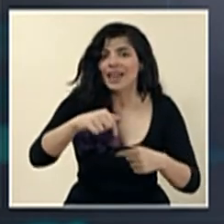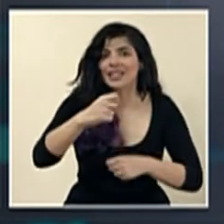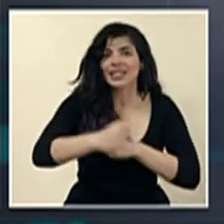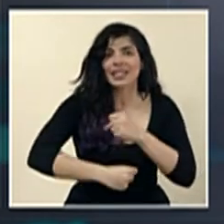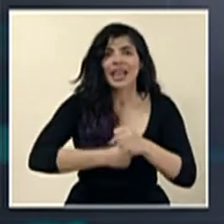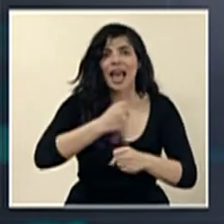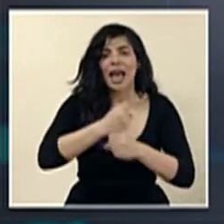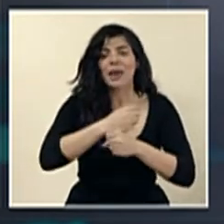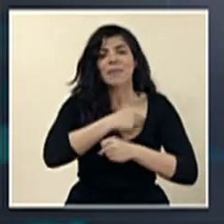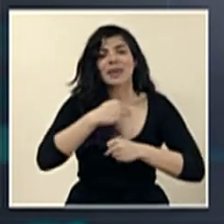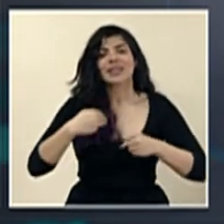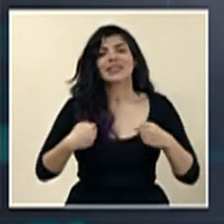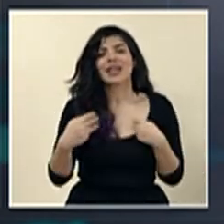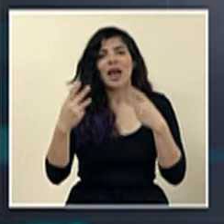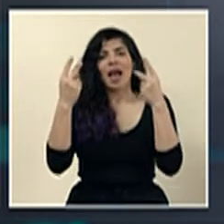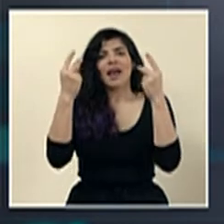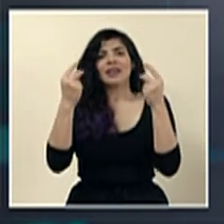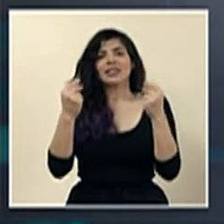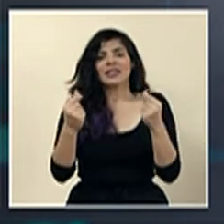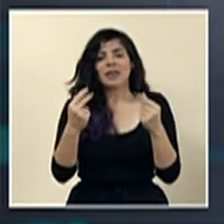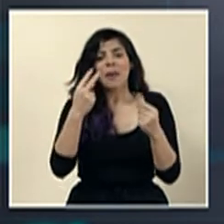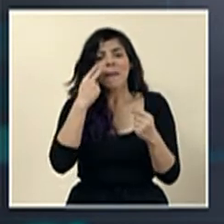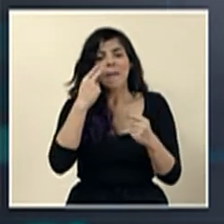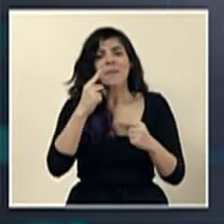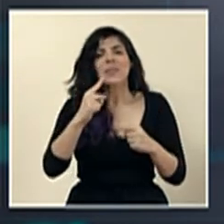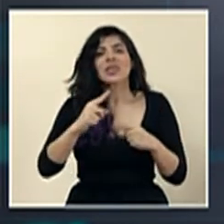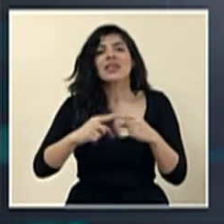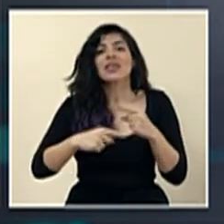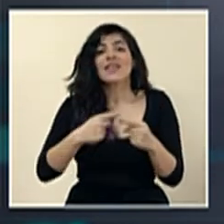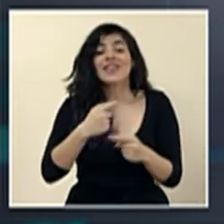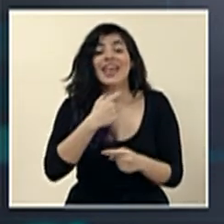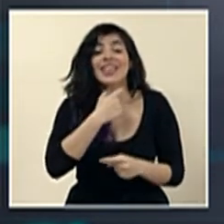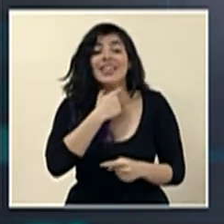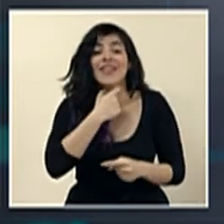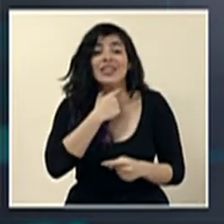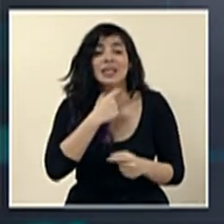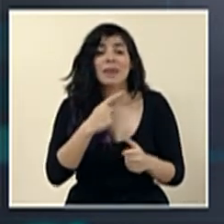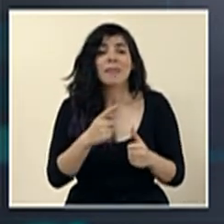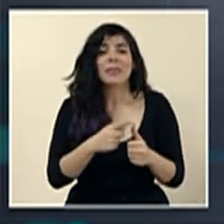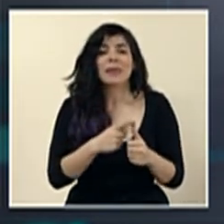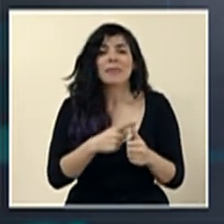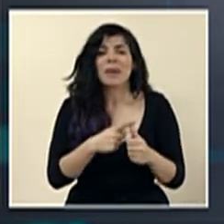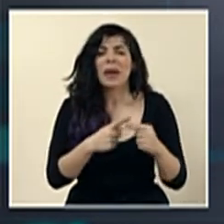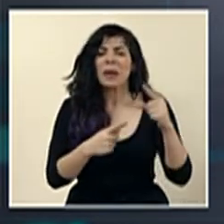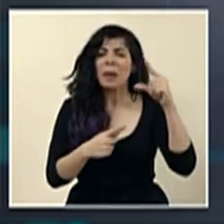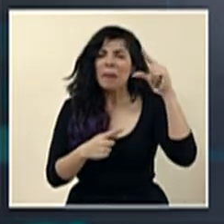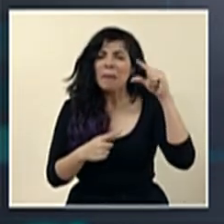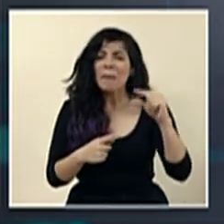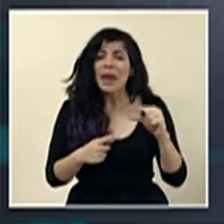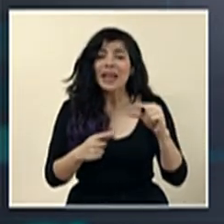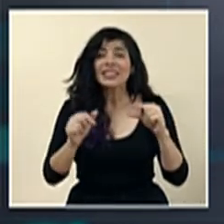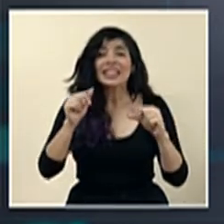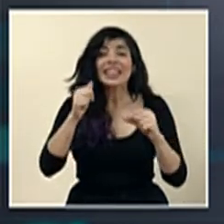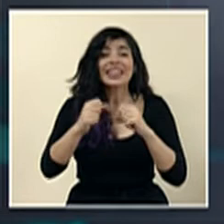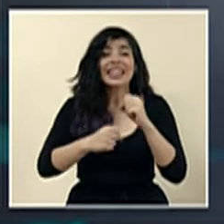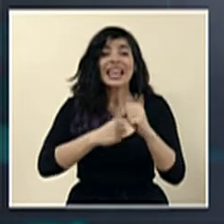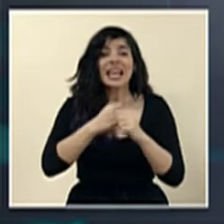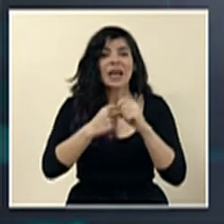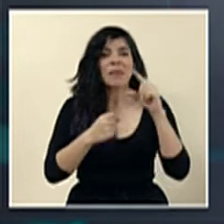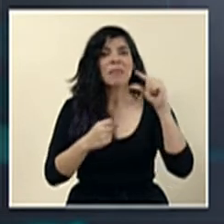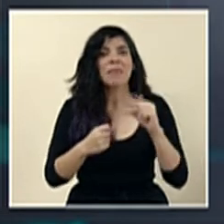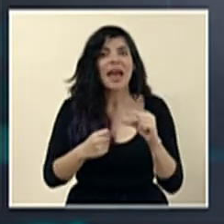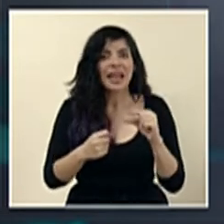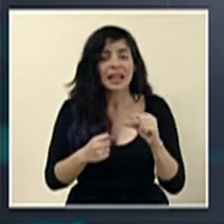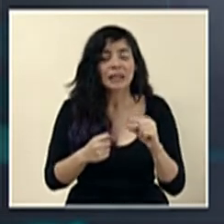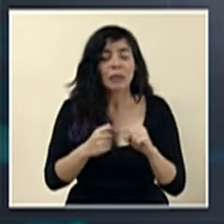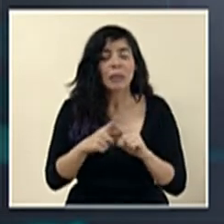que Hacienda proyectaba que íbamos a tener el déficit primario más bajo de toda una década. Pero